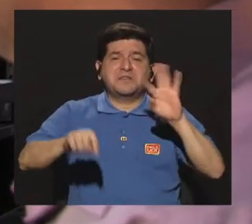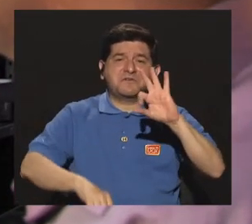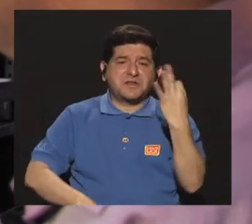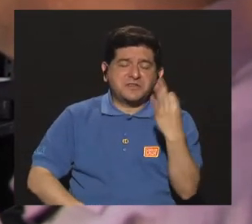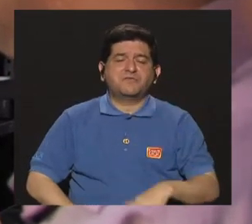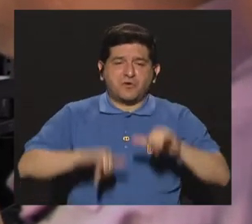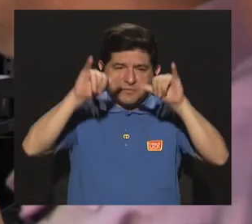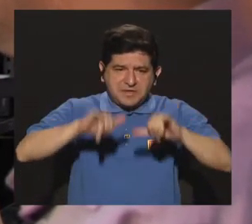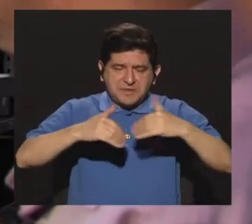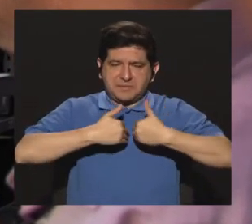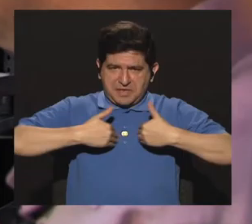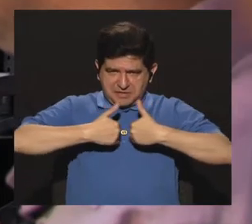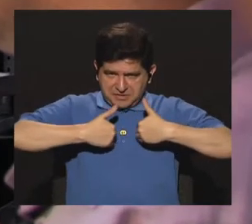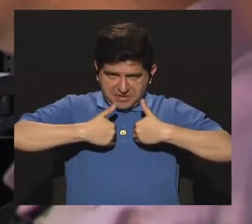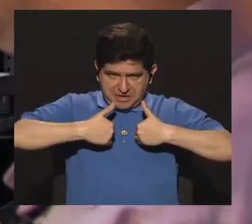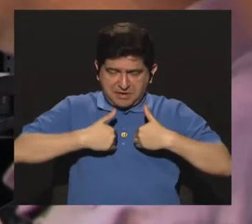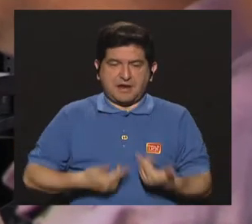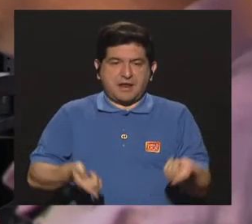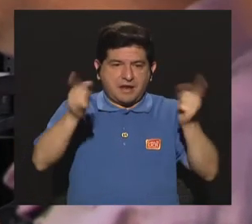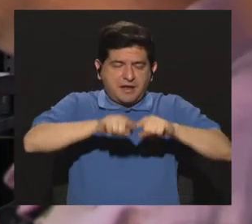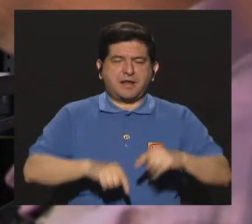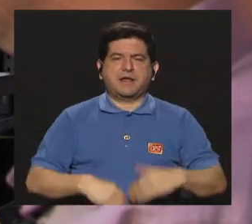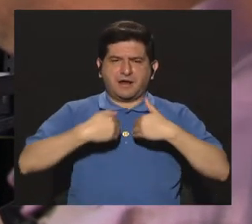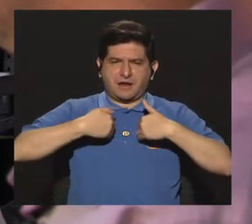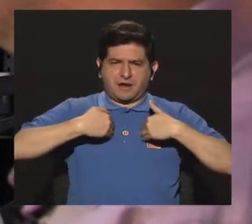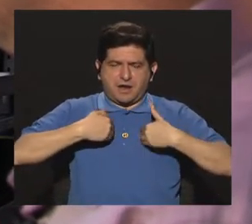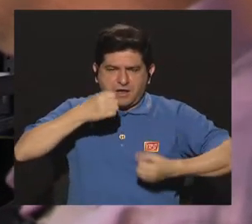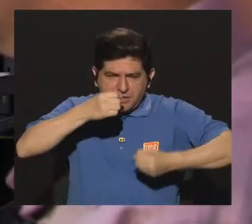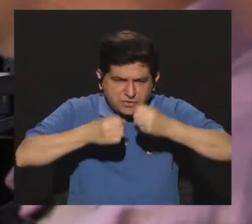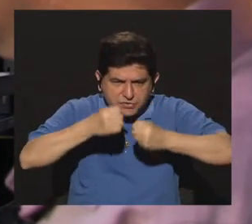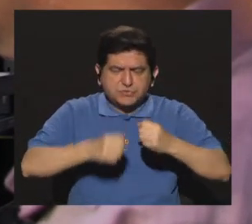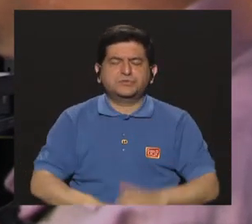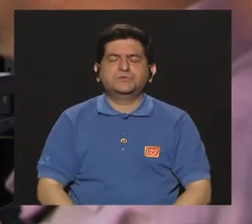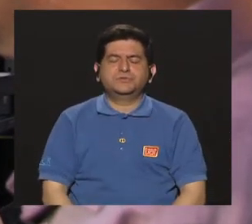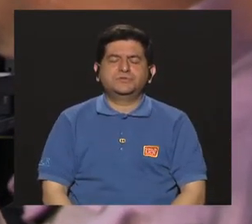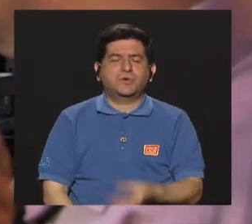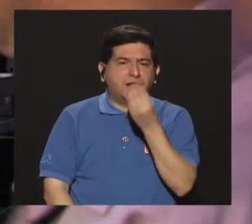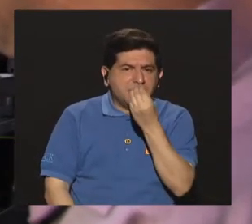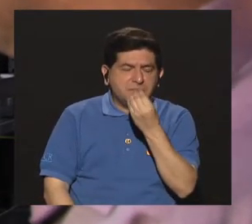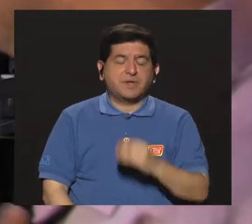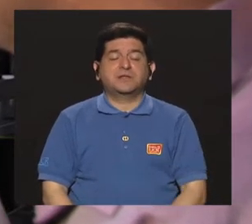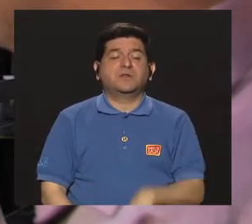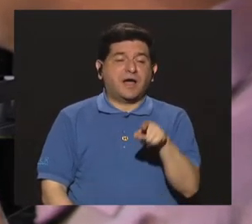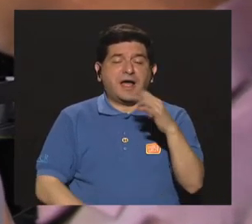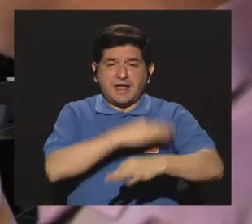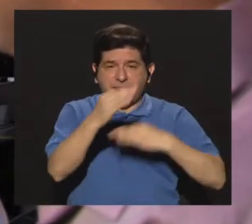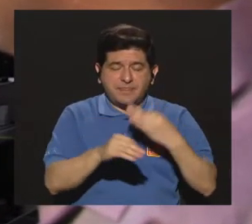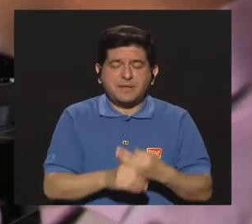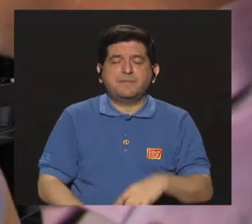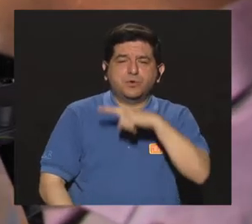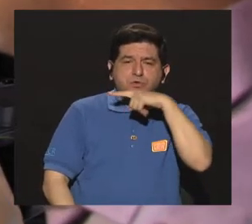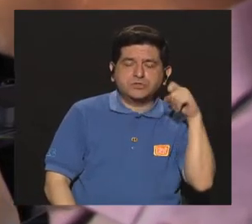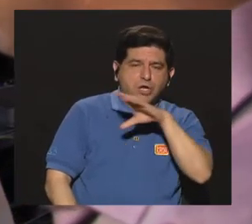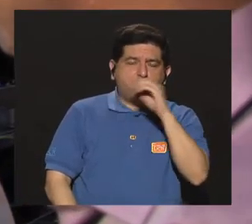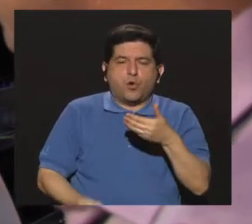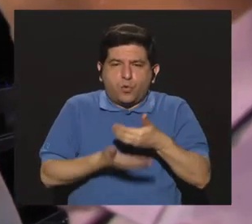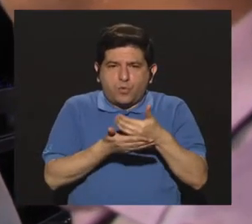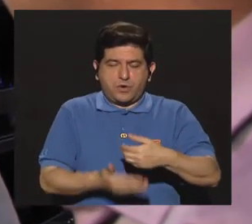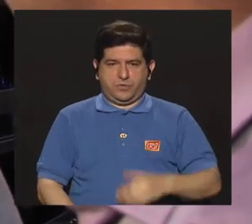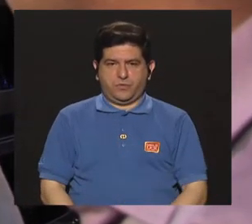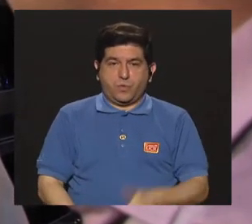varias formas de preservar los animales en el caso de los mamíferos que la colección que yo curo son en seco y húmedo un medio se refiere